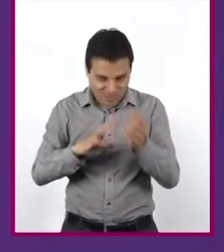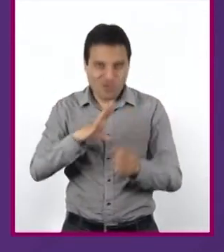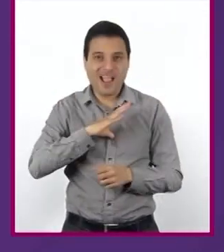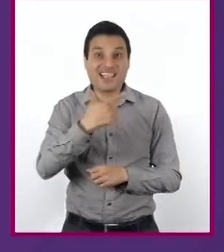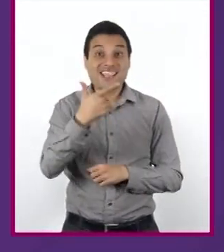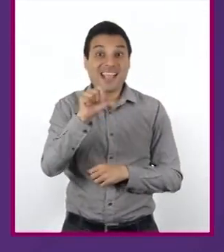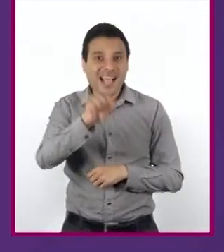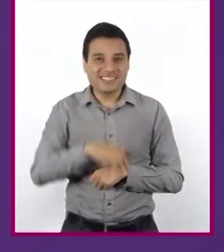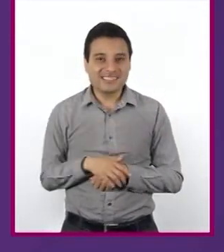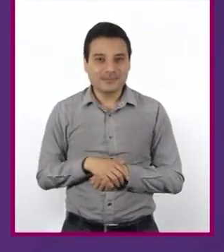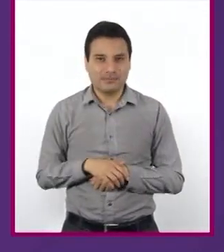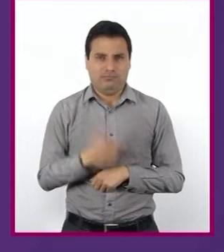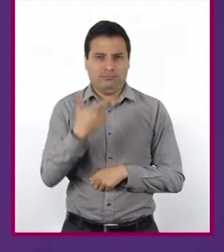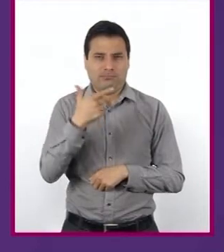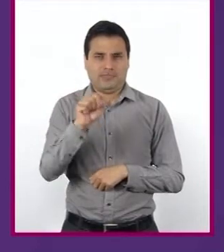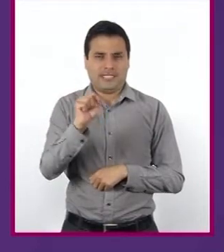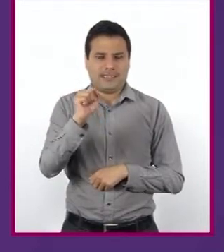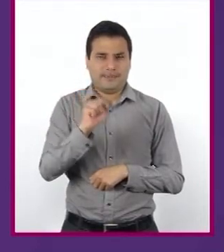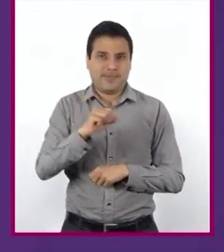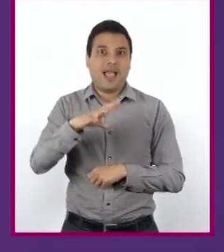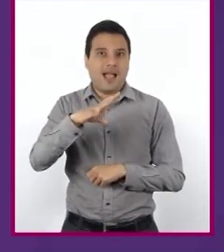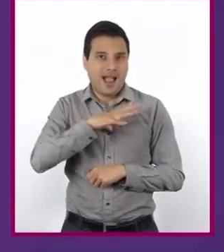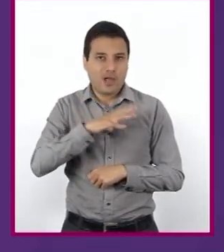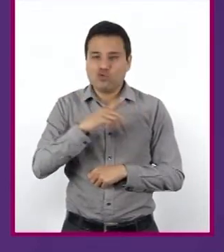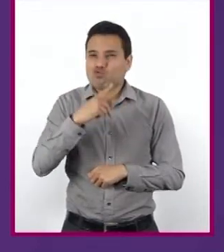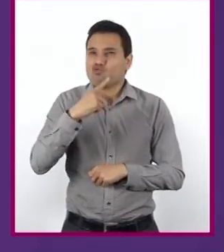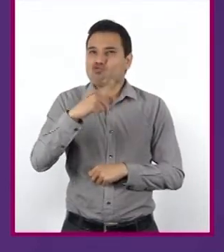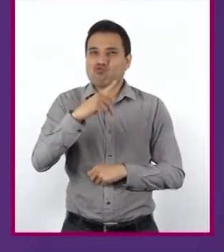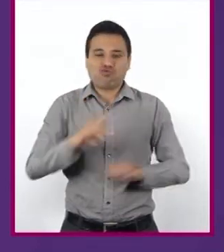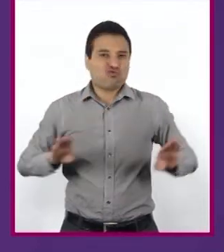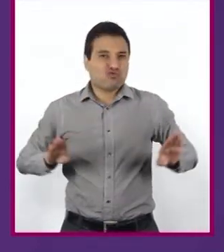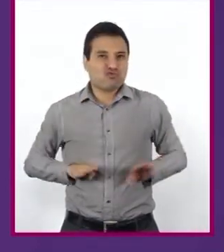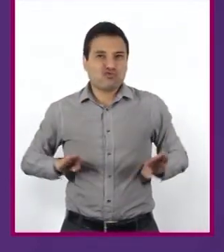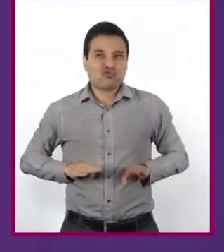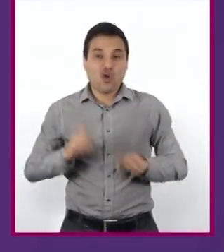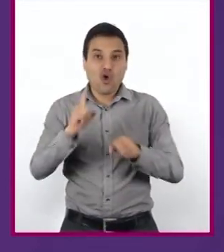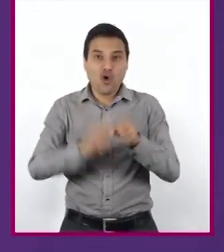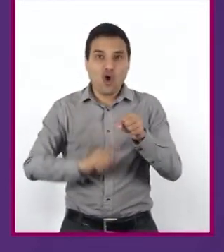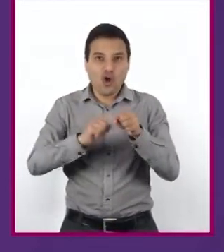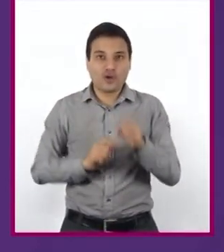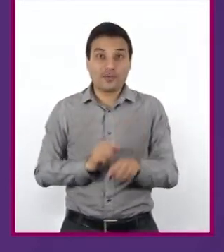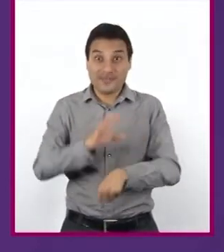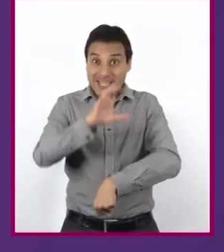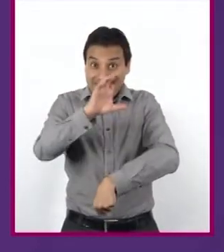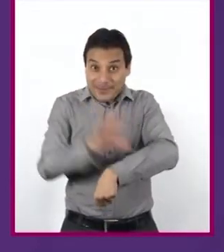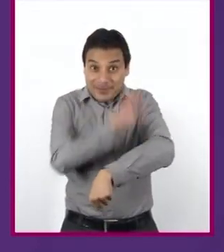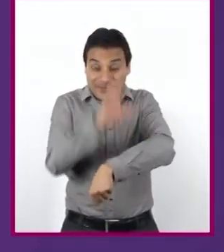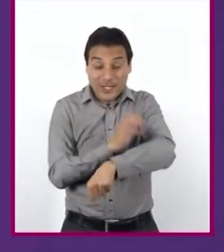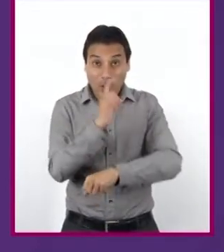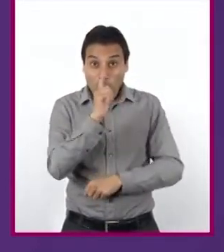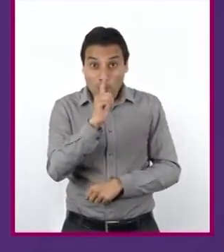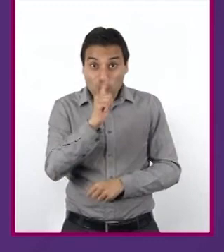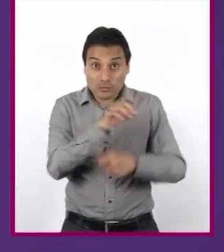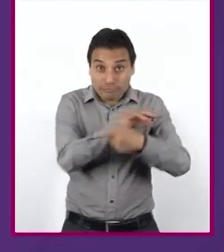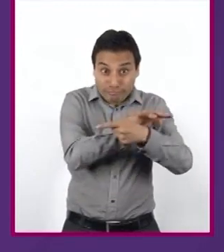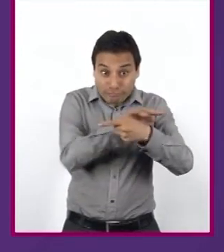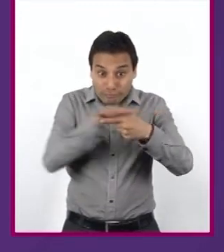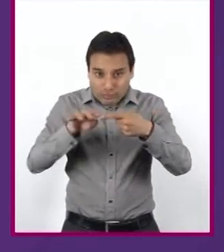de estos gases emite luz de un color particular cuando una corriente eléctrica pasa a través de